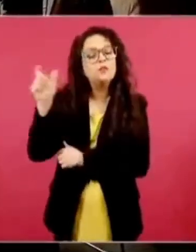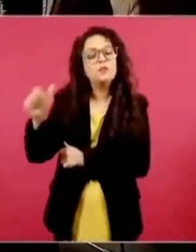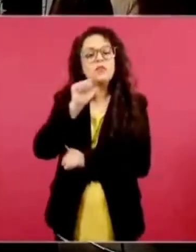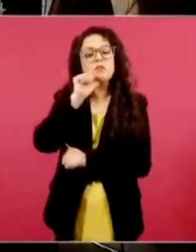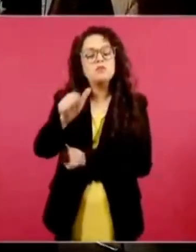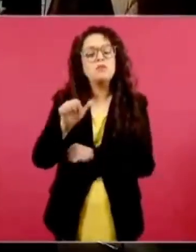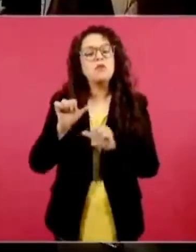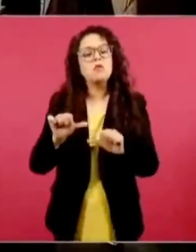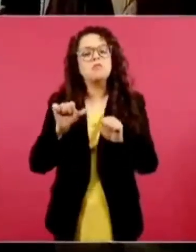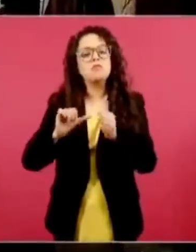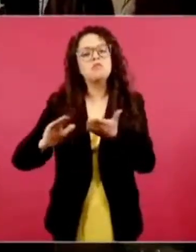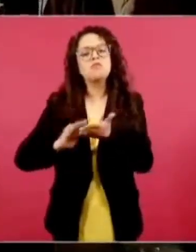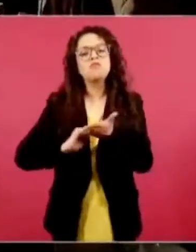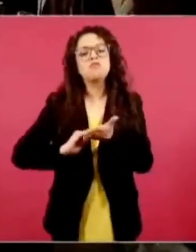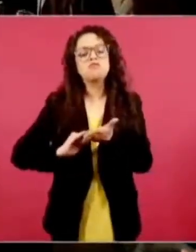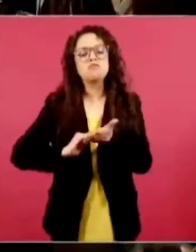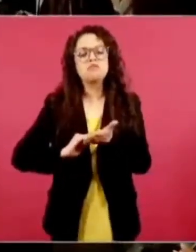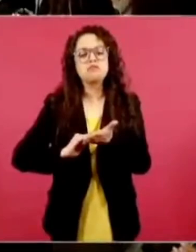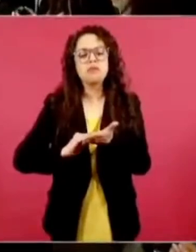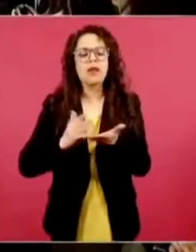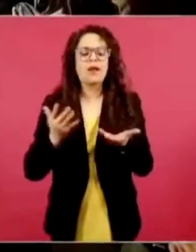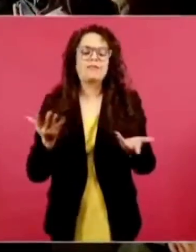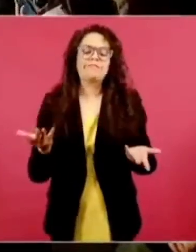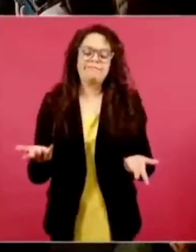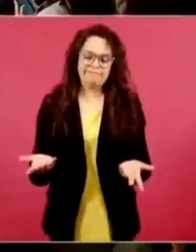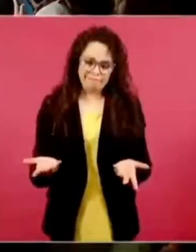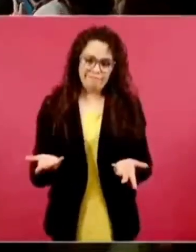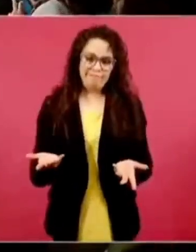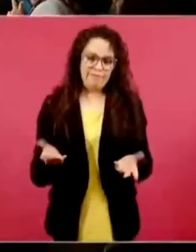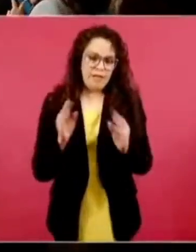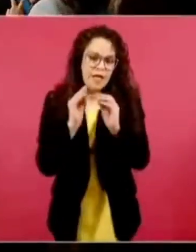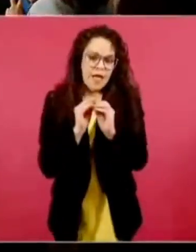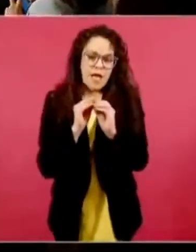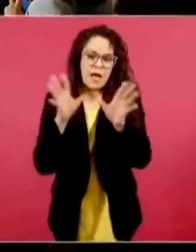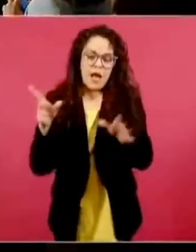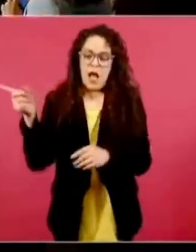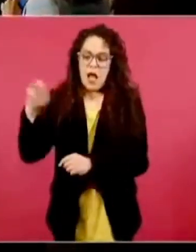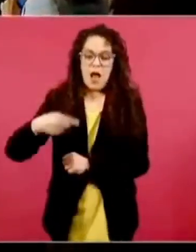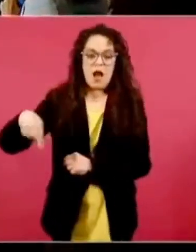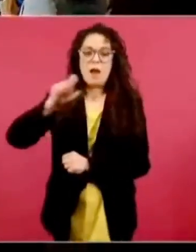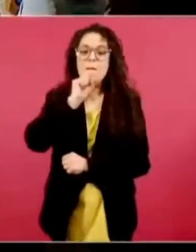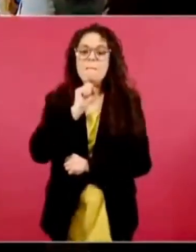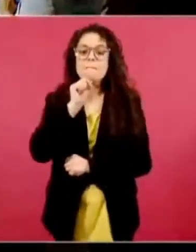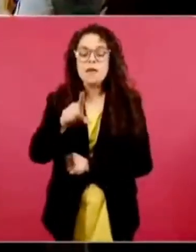pues eran también dueños de medios